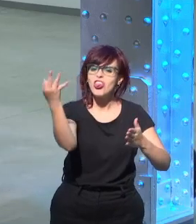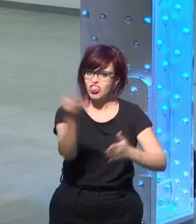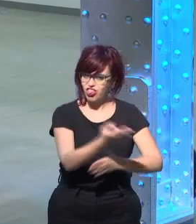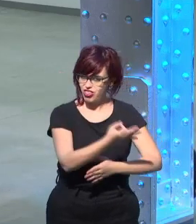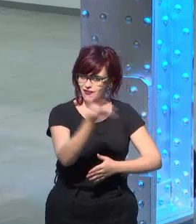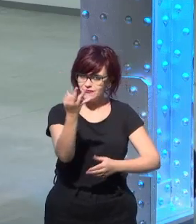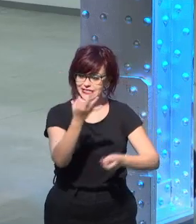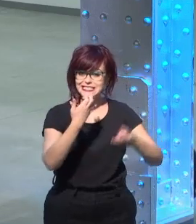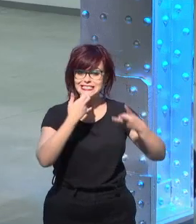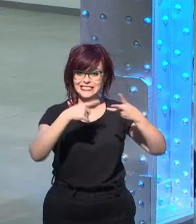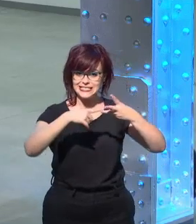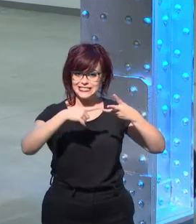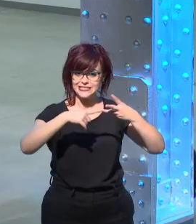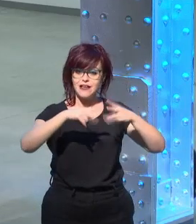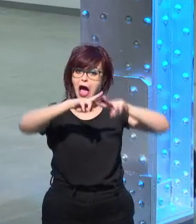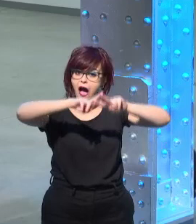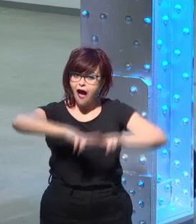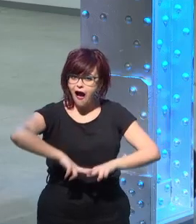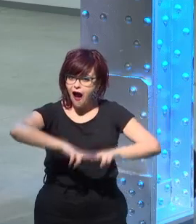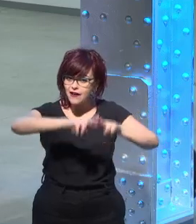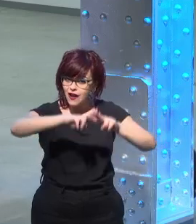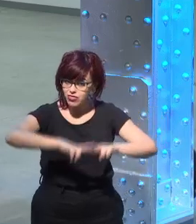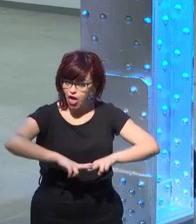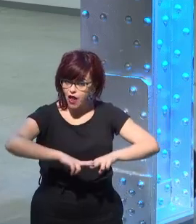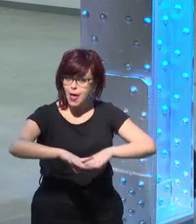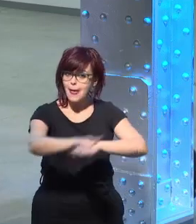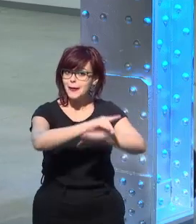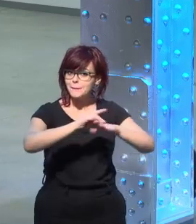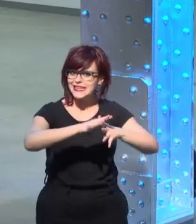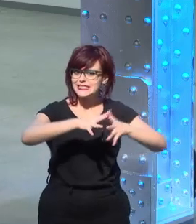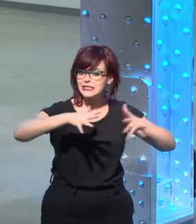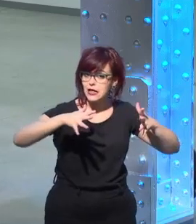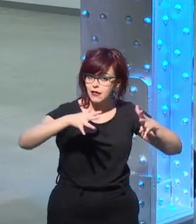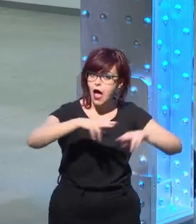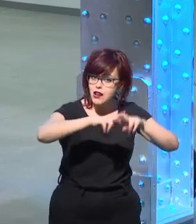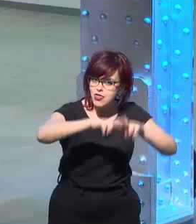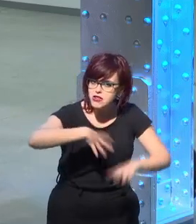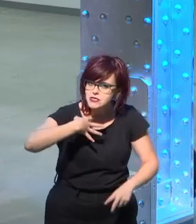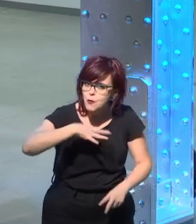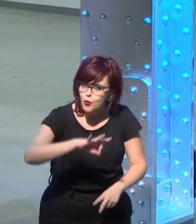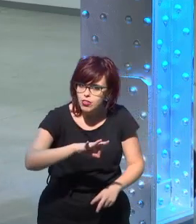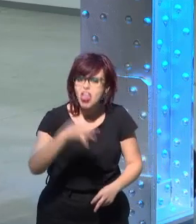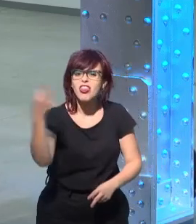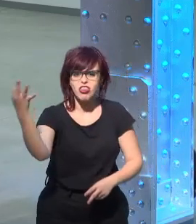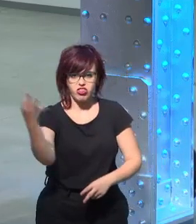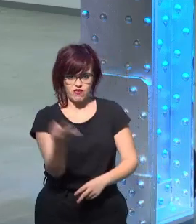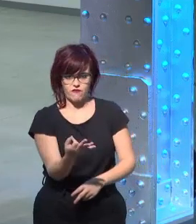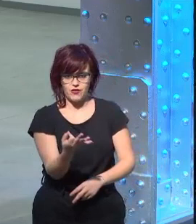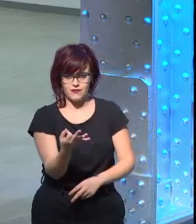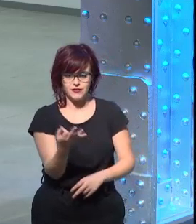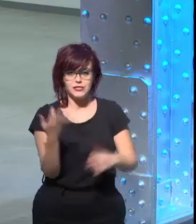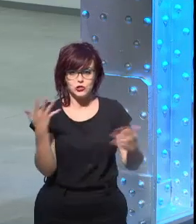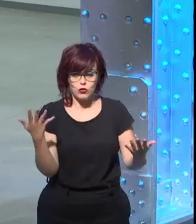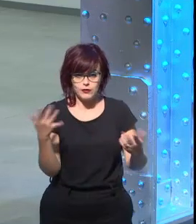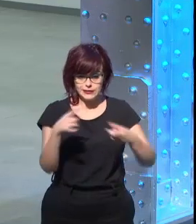lo que se pueda analizar, Big Data, se va a analizar. Y eso nos lleva con toda seguridad a un